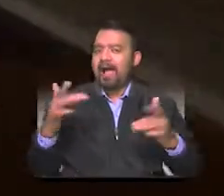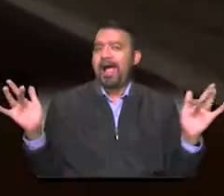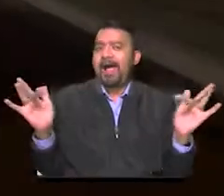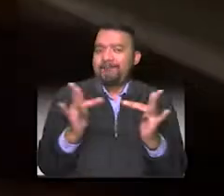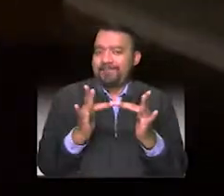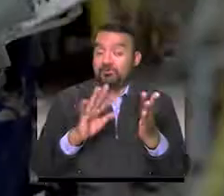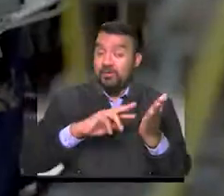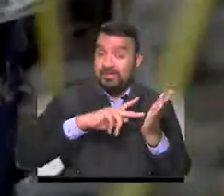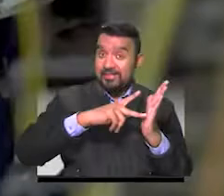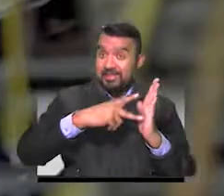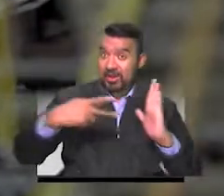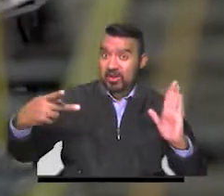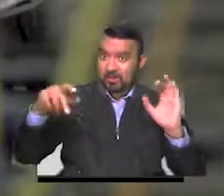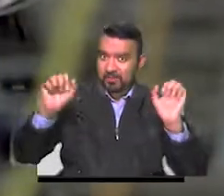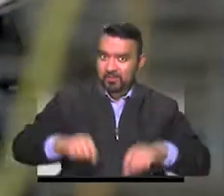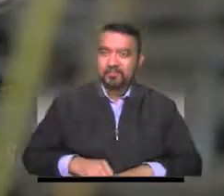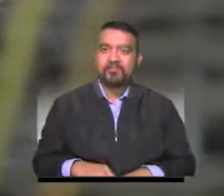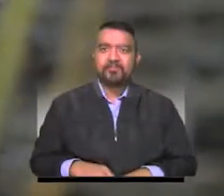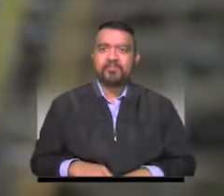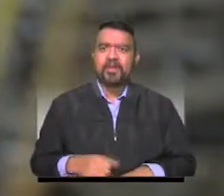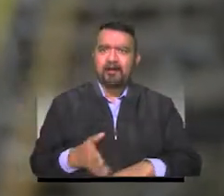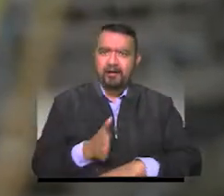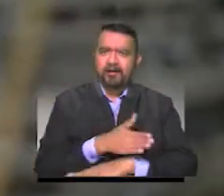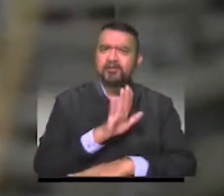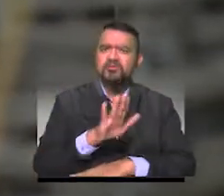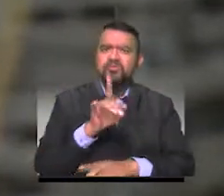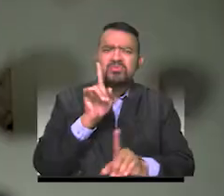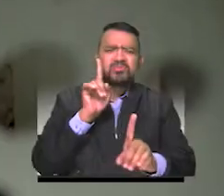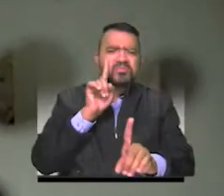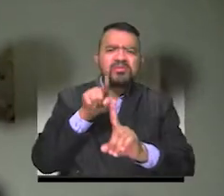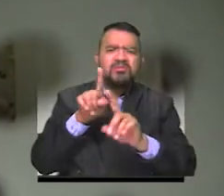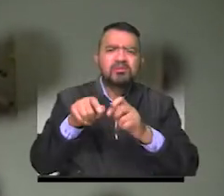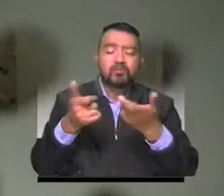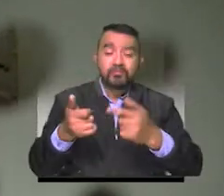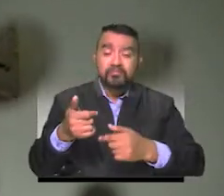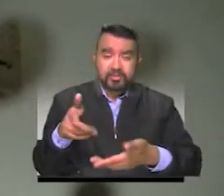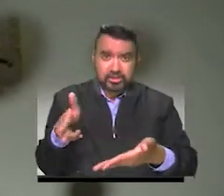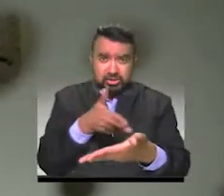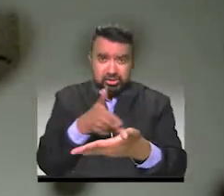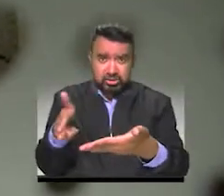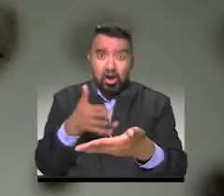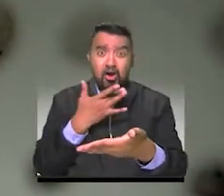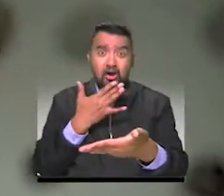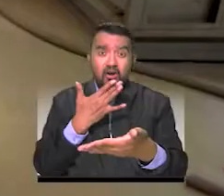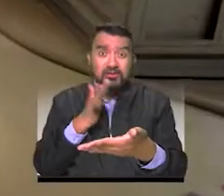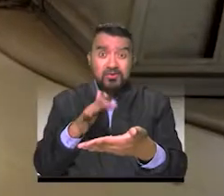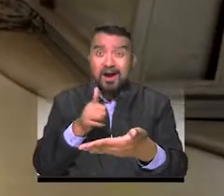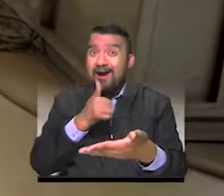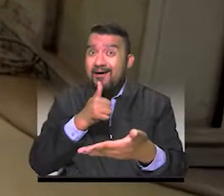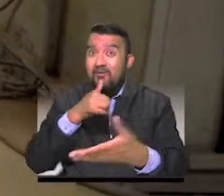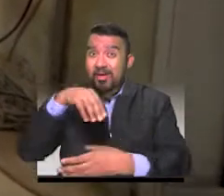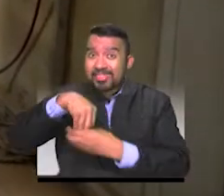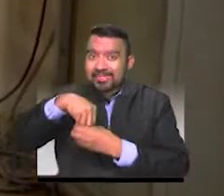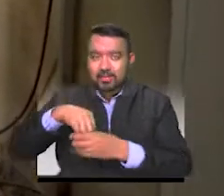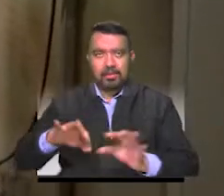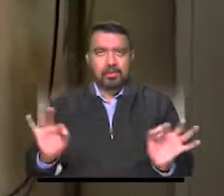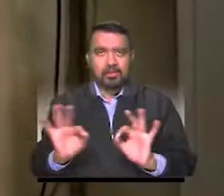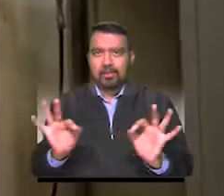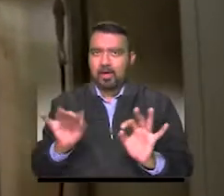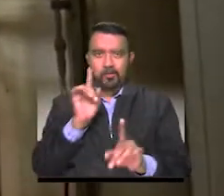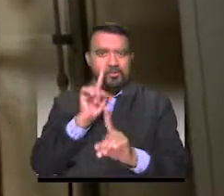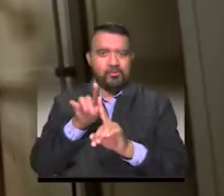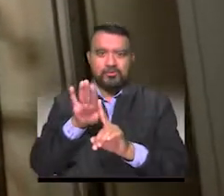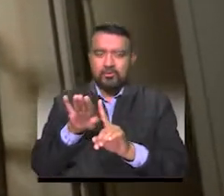tecnologías que consumieran cero agua en la pintura. La pintura electrostática normalmente contamina a través de